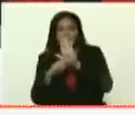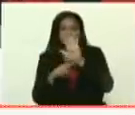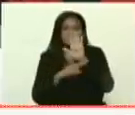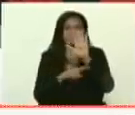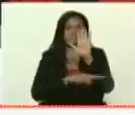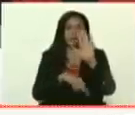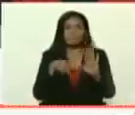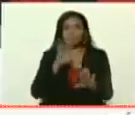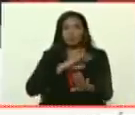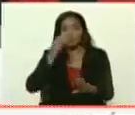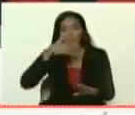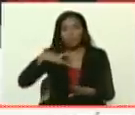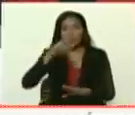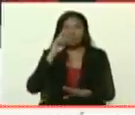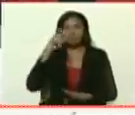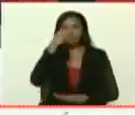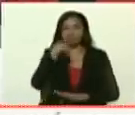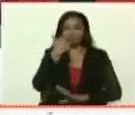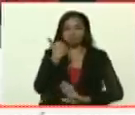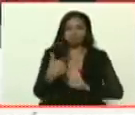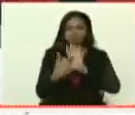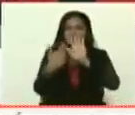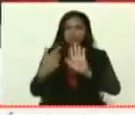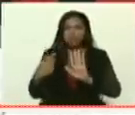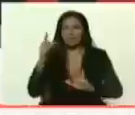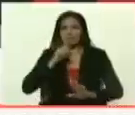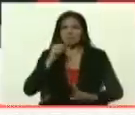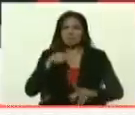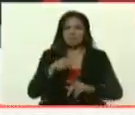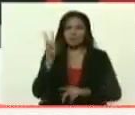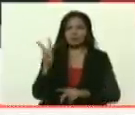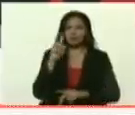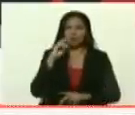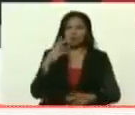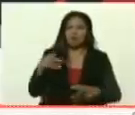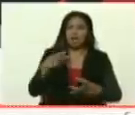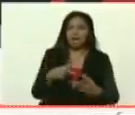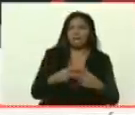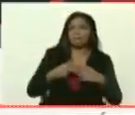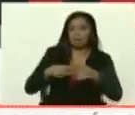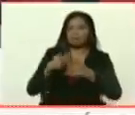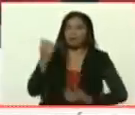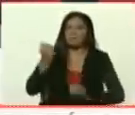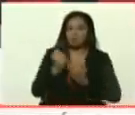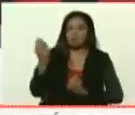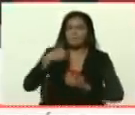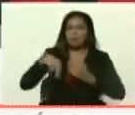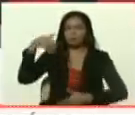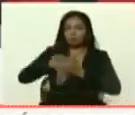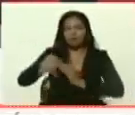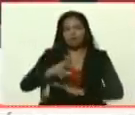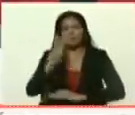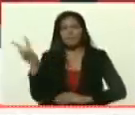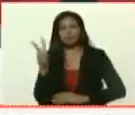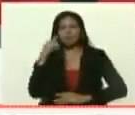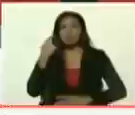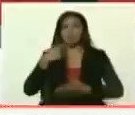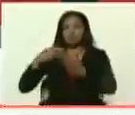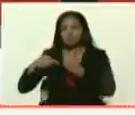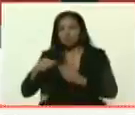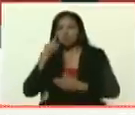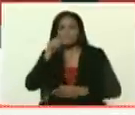de su pueblo, que le vea la cara al fascismo venezolano, que no se preste al fascismo, al golpismo y al intervencionismo y otras